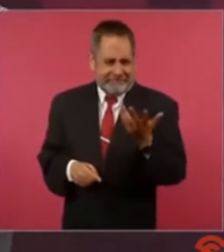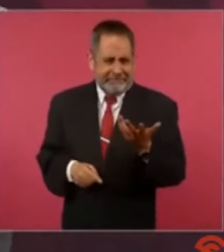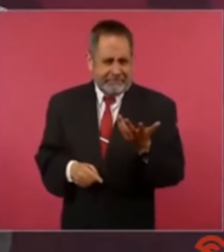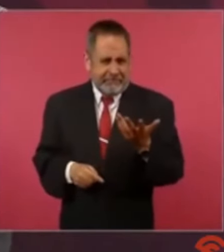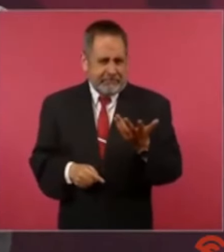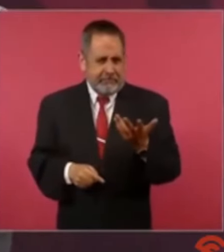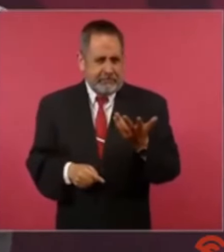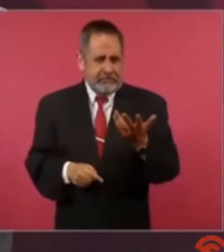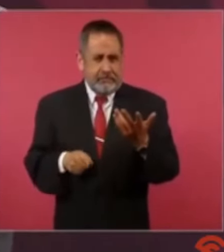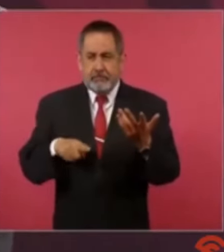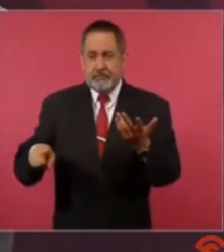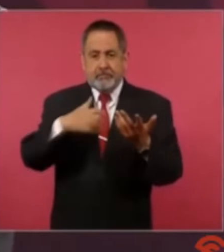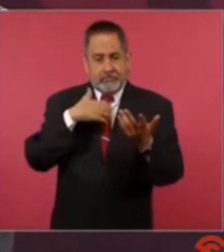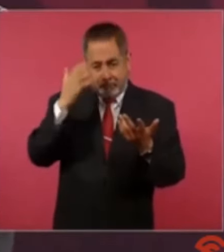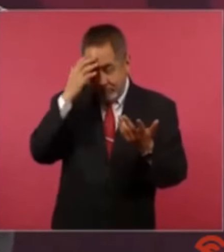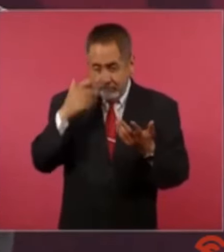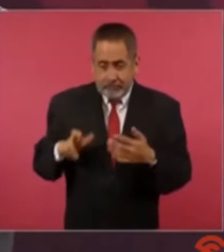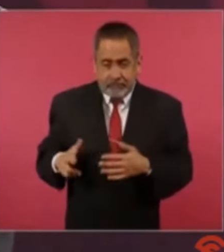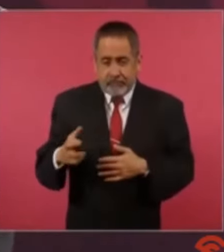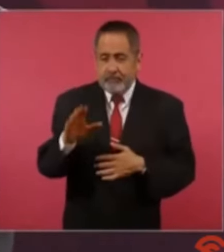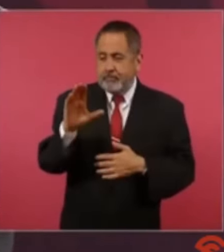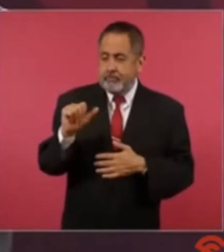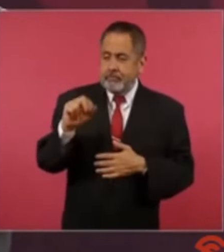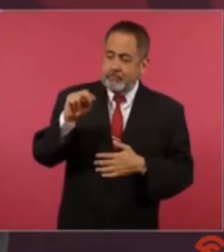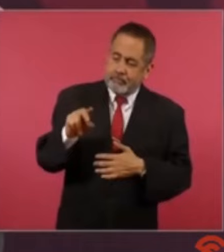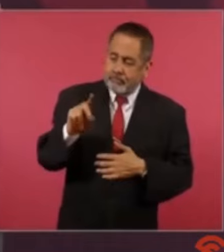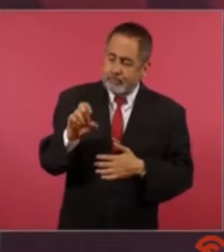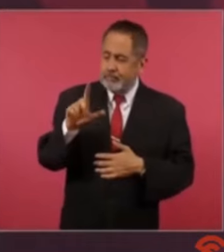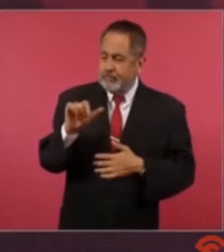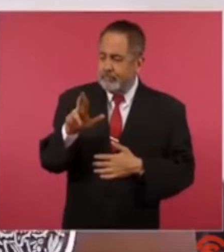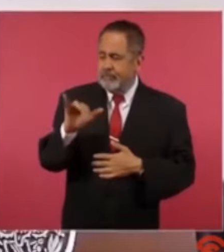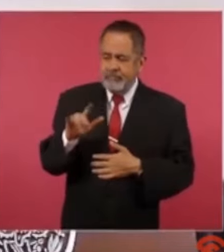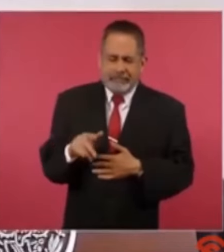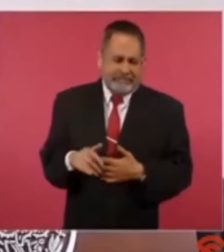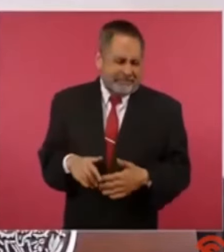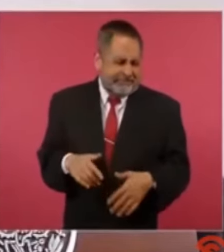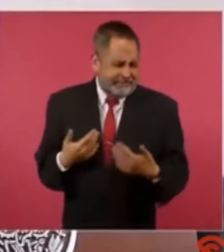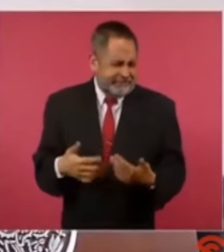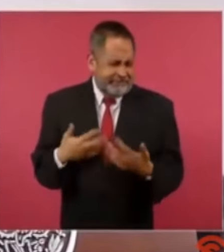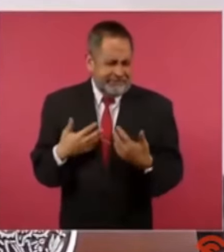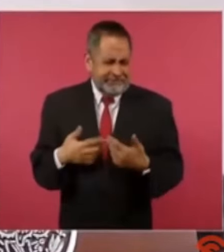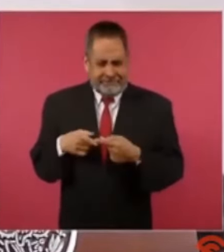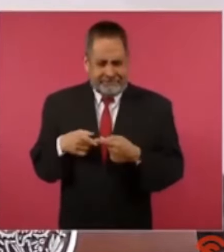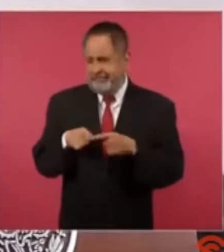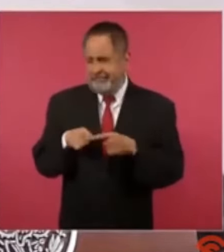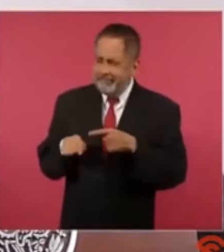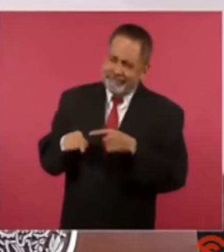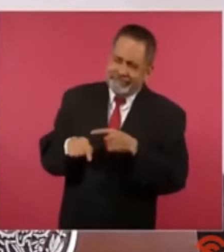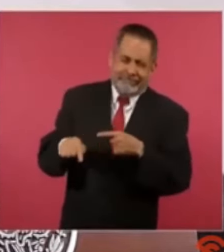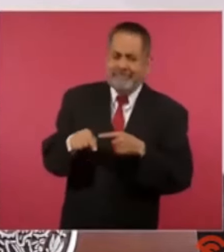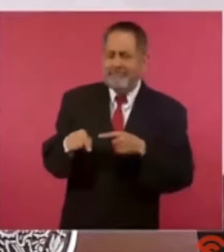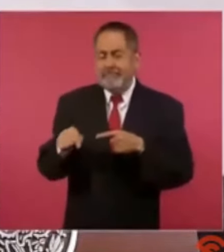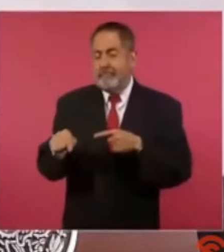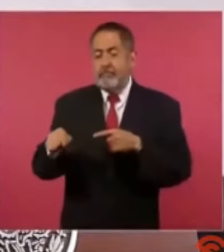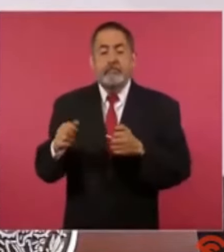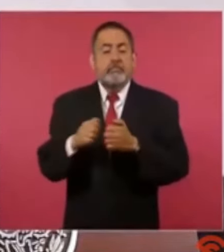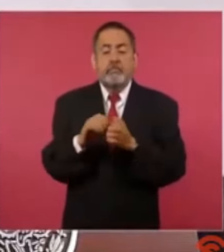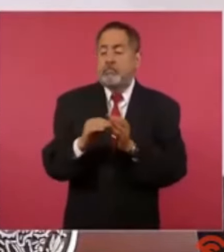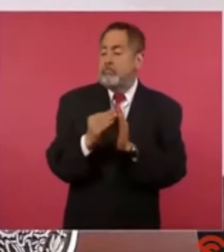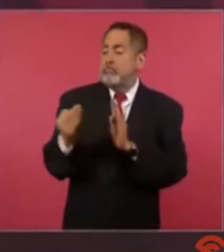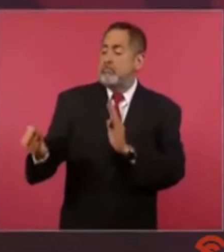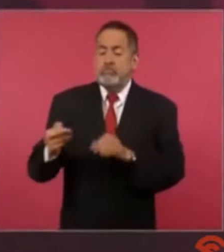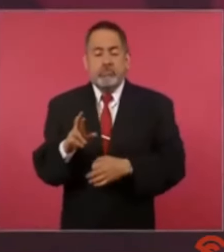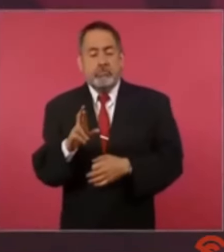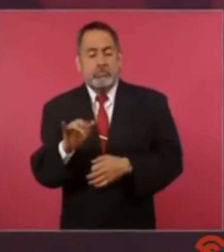que conozcan el río Candelaria. Todo esto pasando por el río